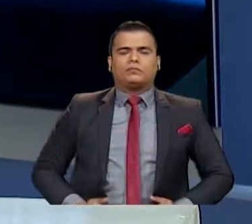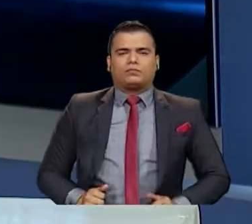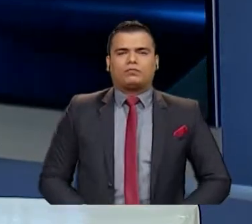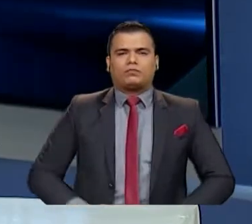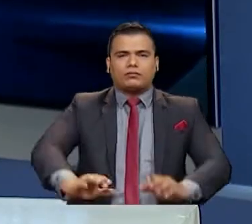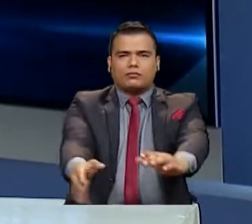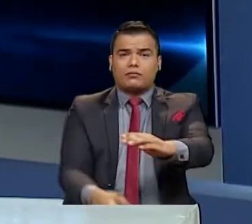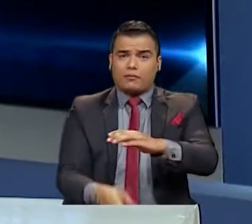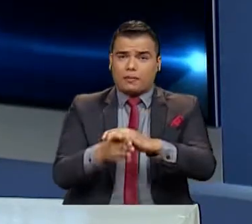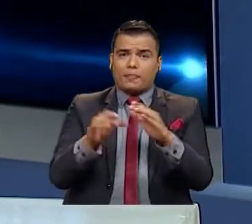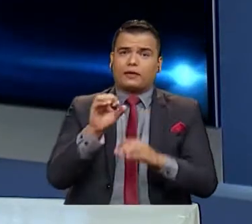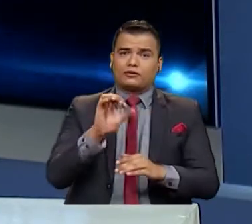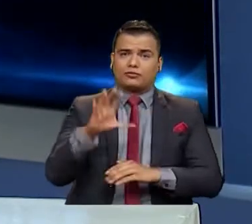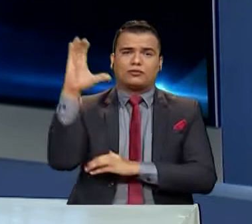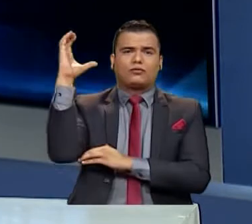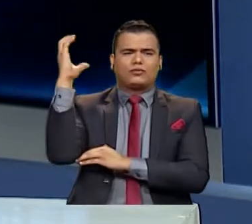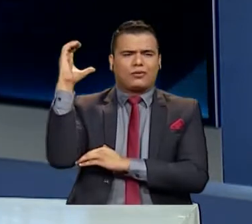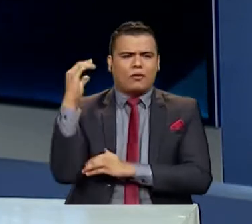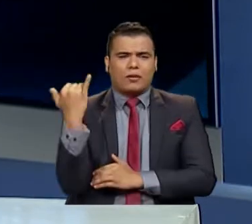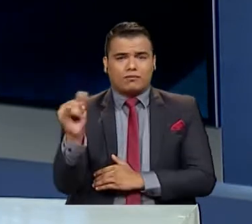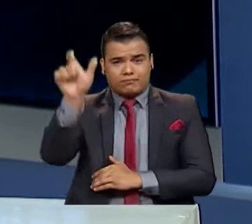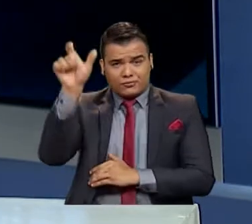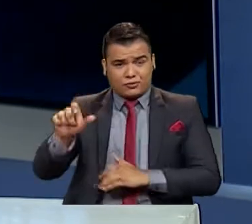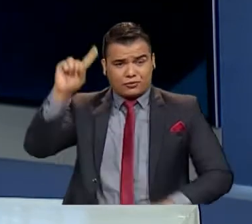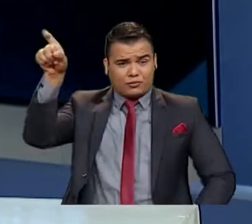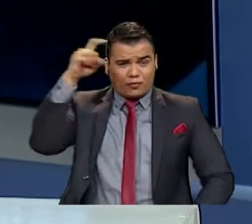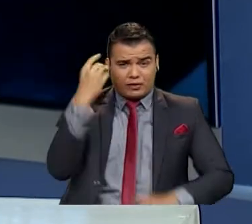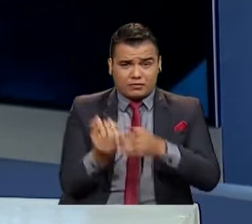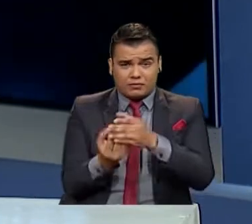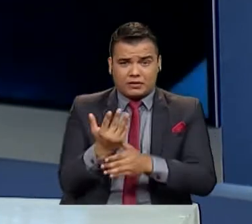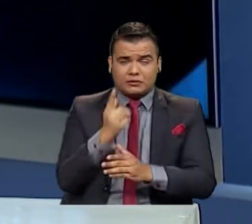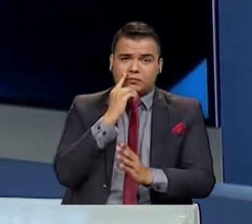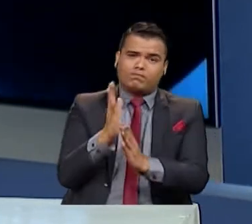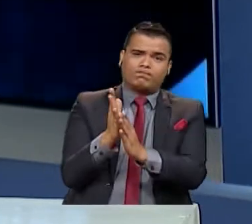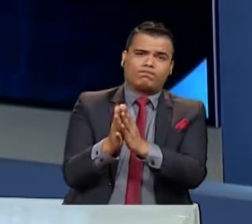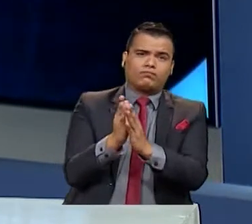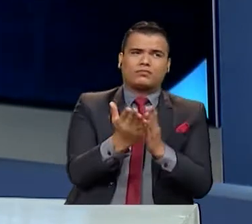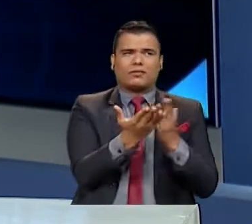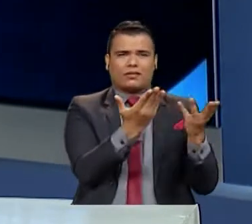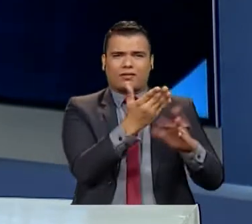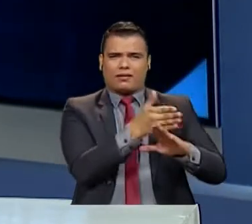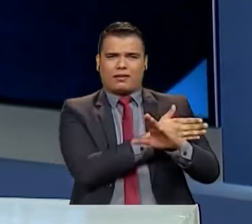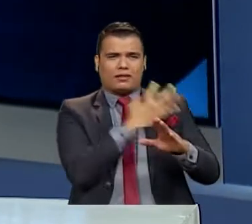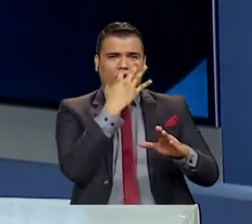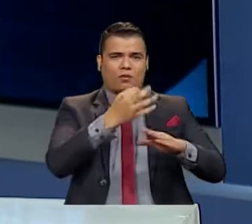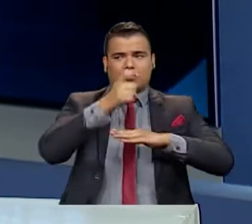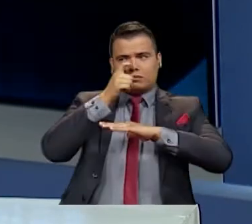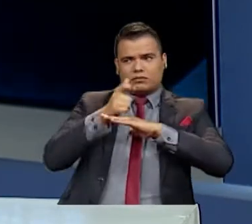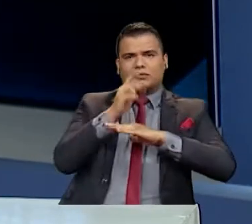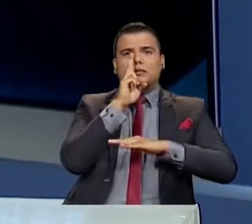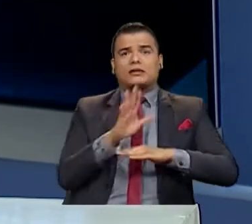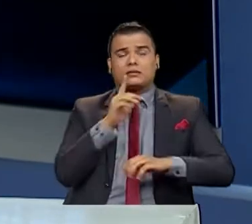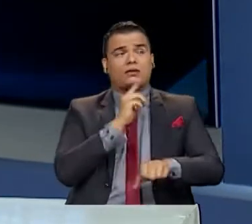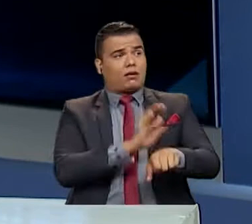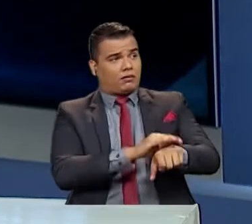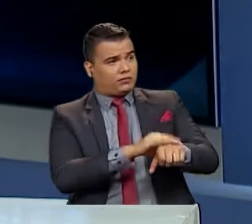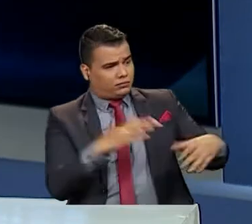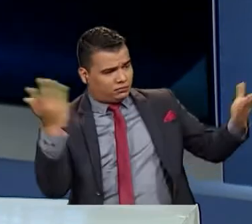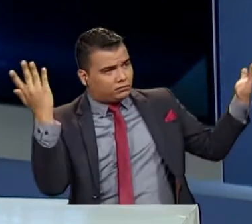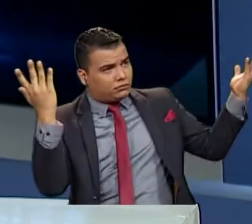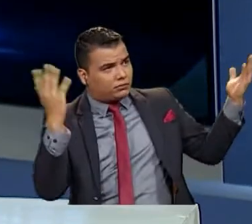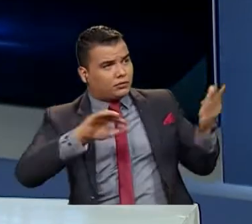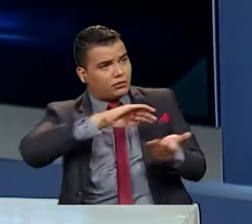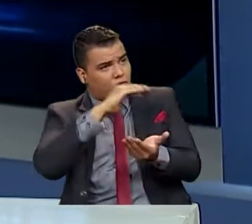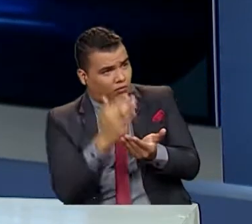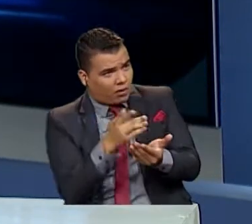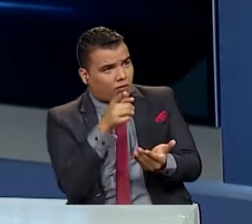el sur del país. En Pasto, el gobernador de Nariño, Camilo Romero, salió al corte de las declaraciones del Procurador Nacional en el sentido de que en